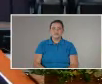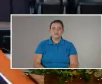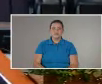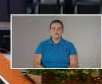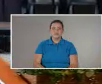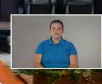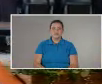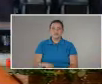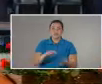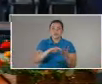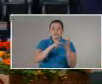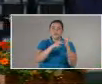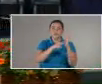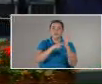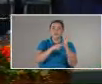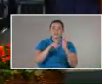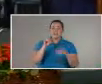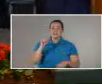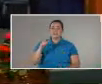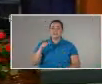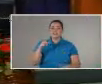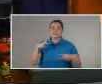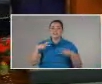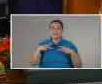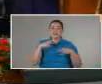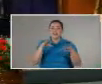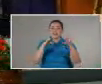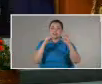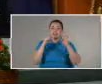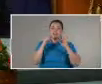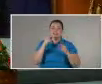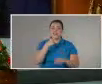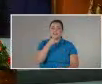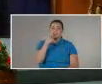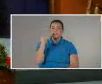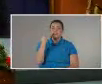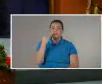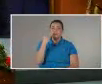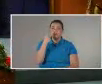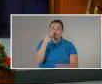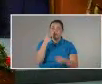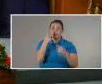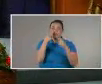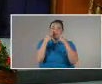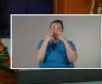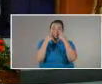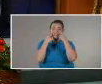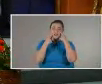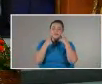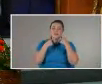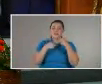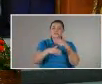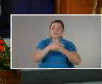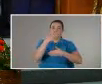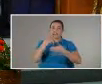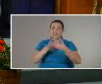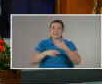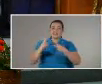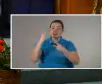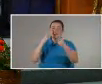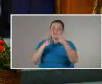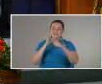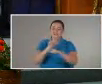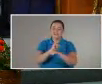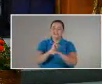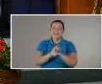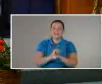Quiere decir que si aquí hay alguien que se secó las lágrimas antes de venir a la iglesia, porque a veces nos pasa eso,